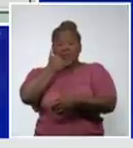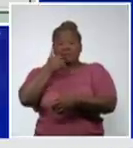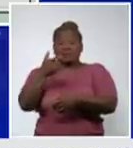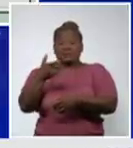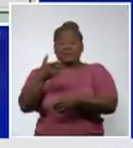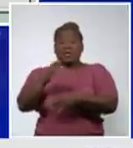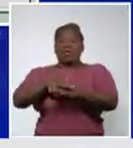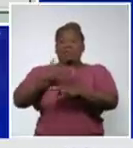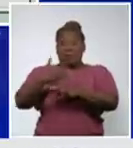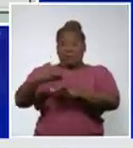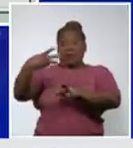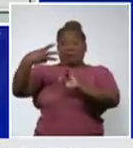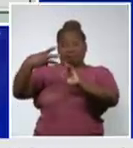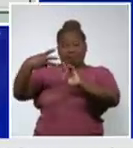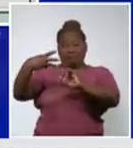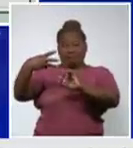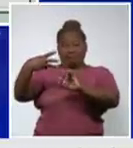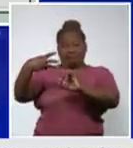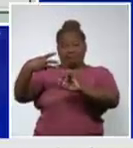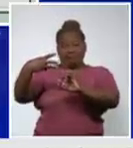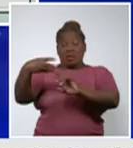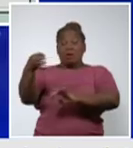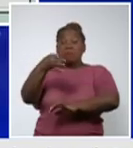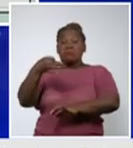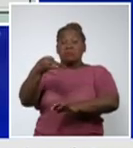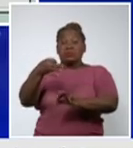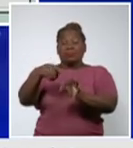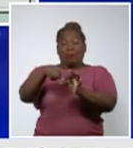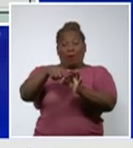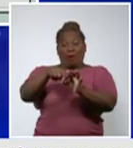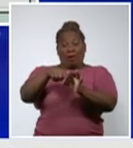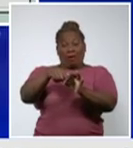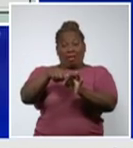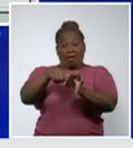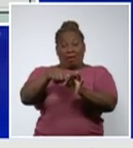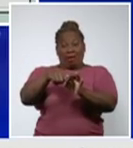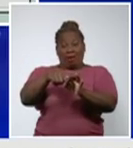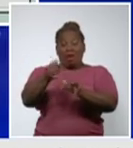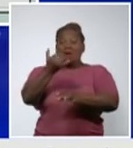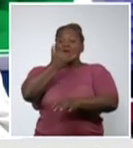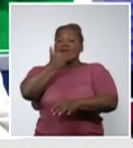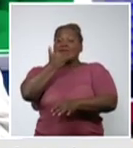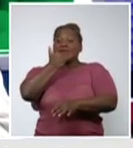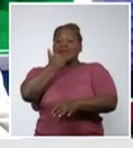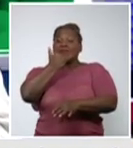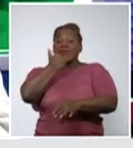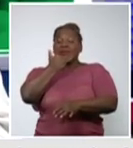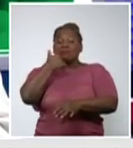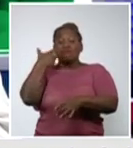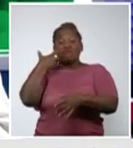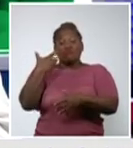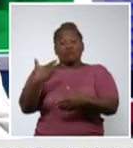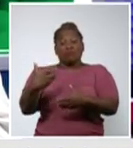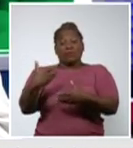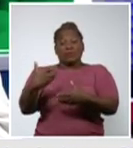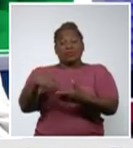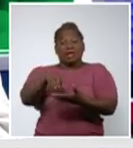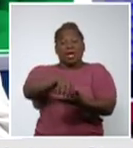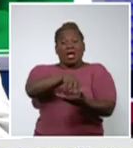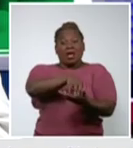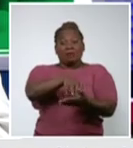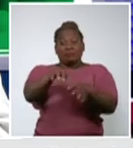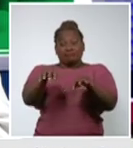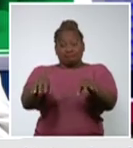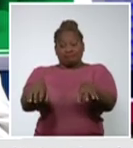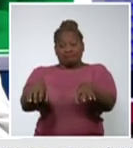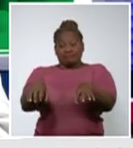orden, viene el municipio especial Isla de la Juventud, que la afectación es fundamental en dos áreas de salud